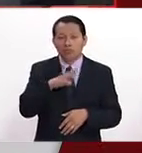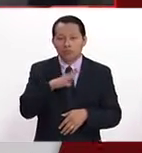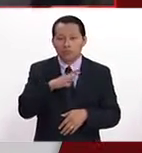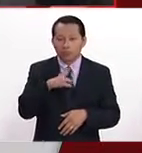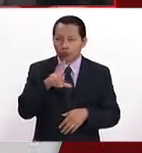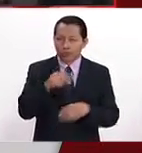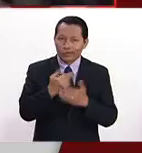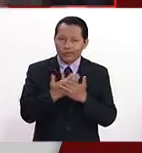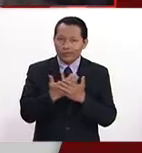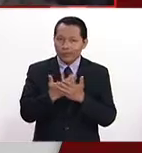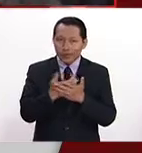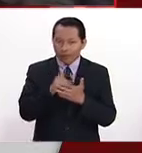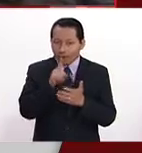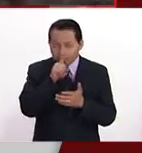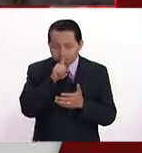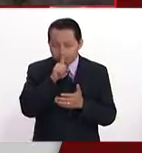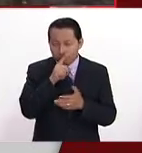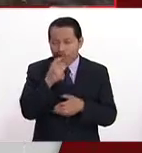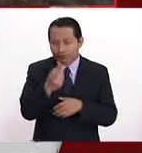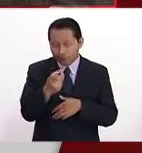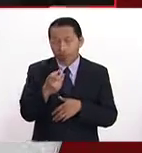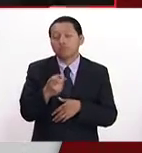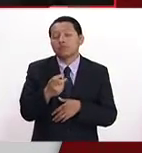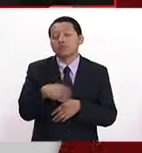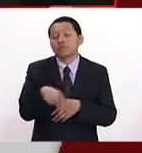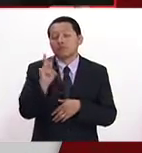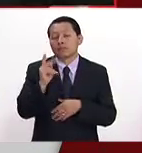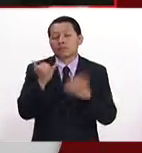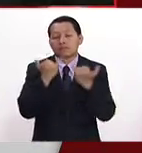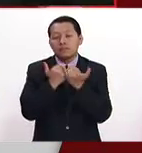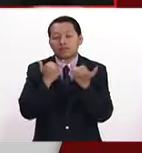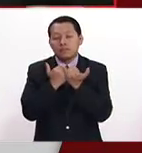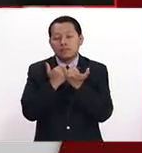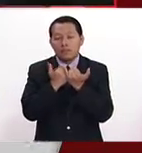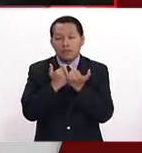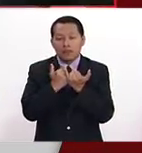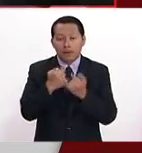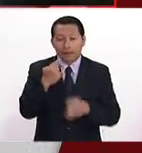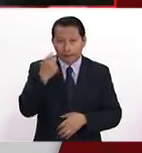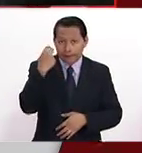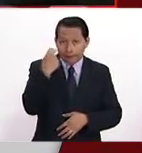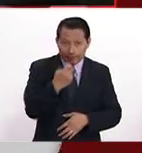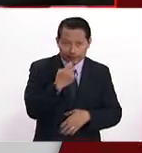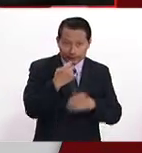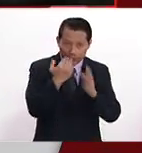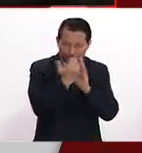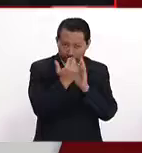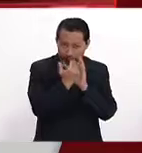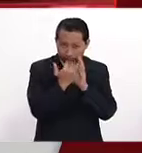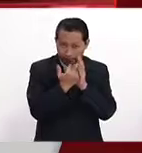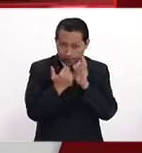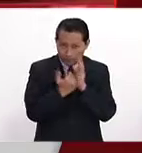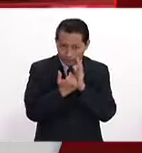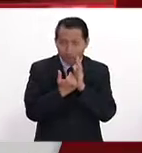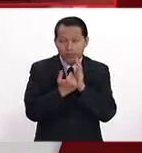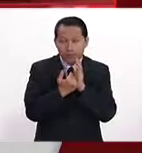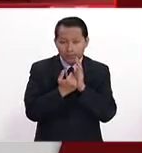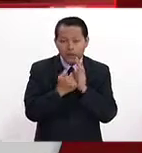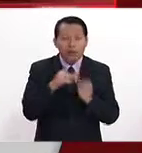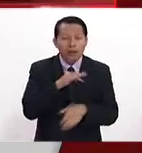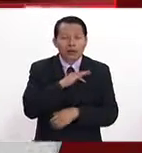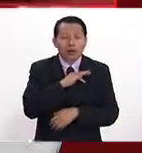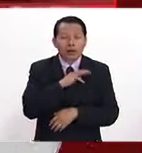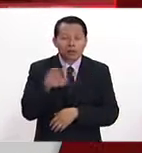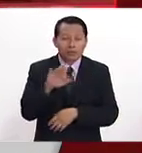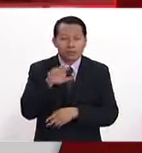era de esperarse en ese sentido. Sin embargo, para que dichas medidas tengan